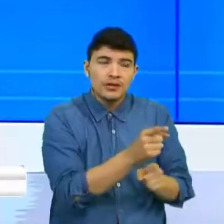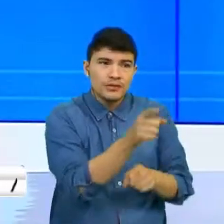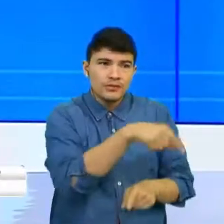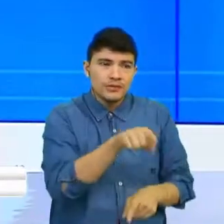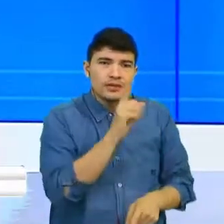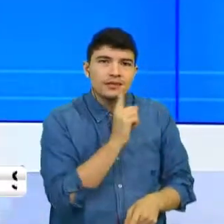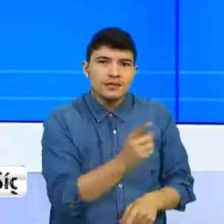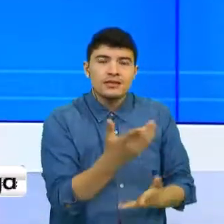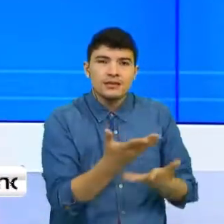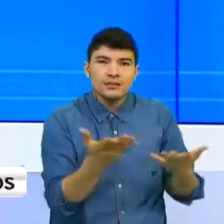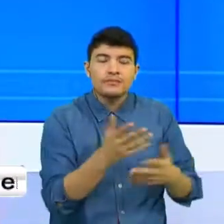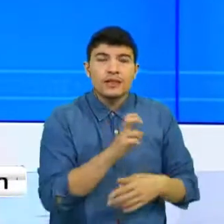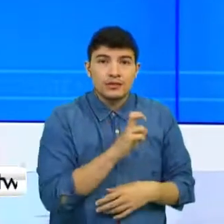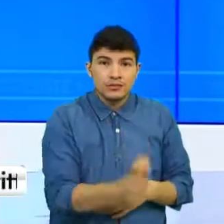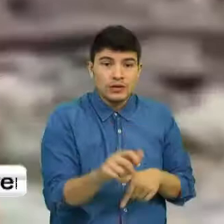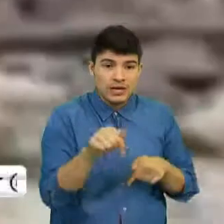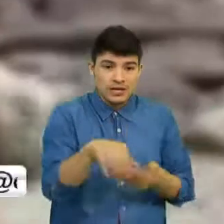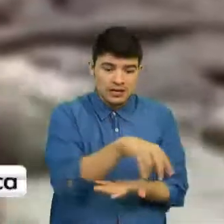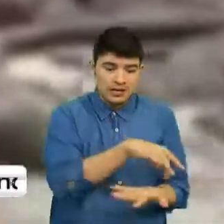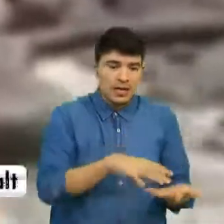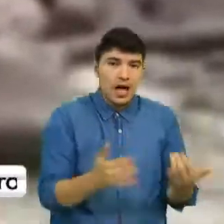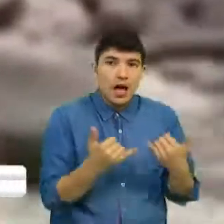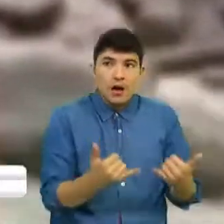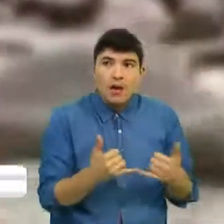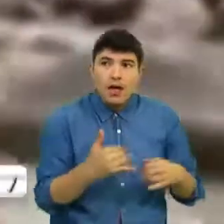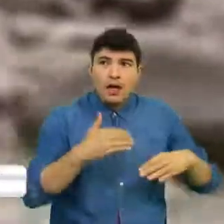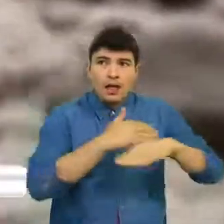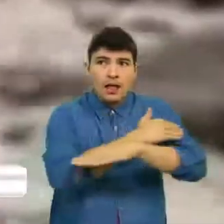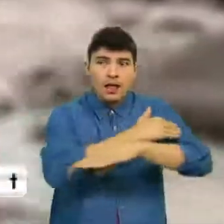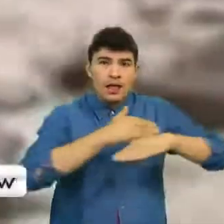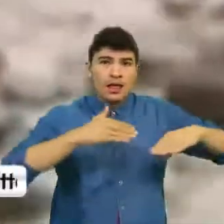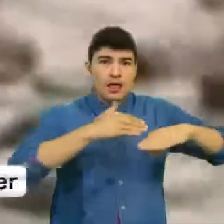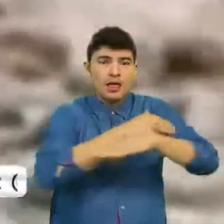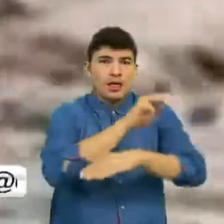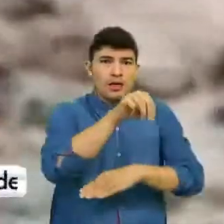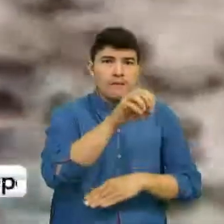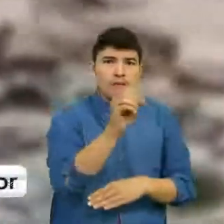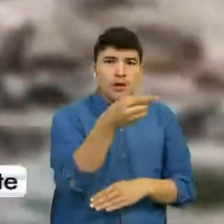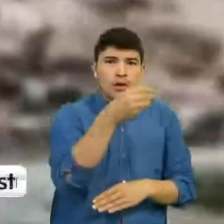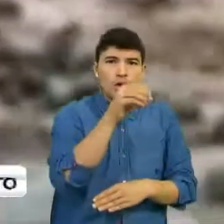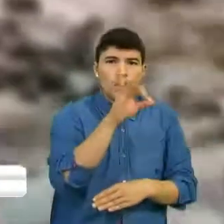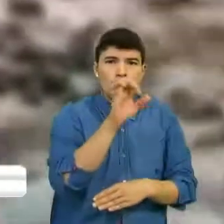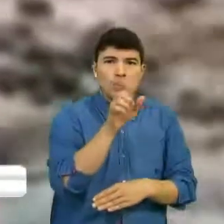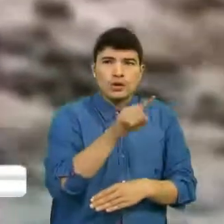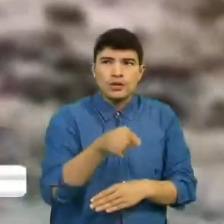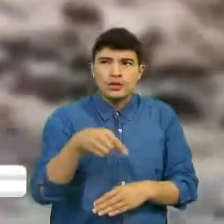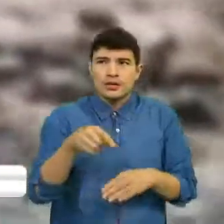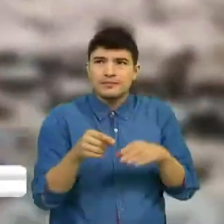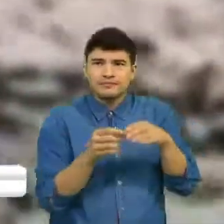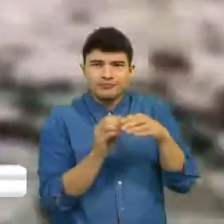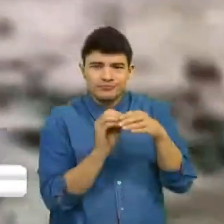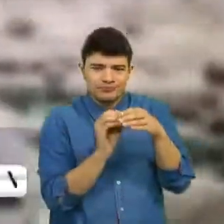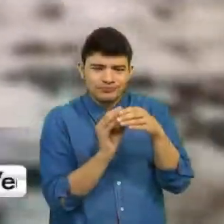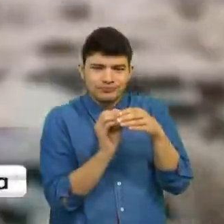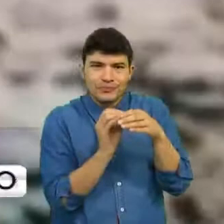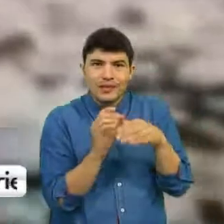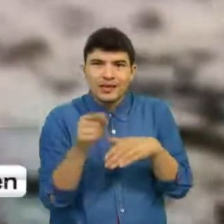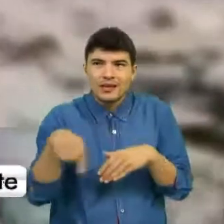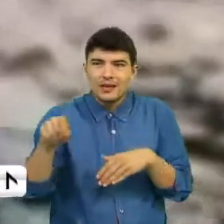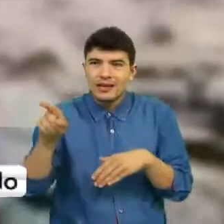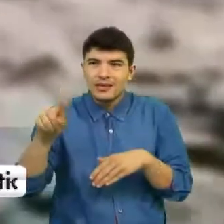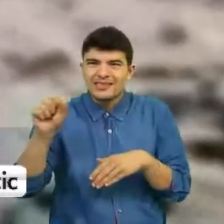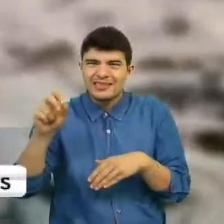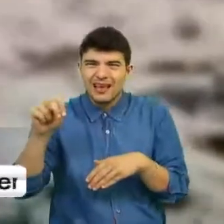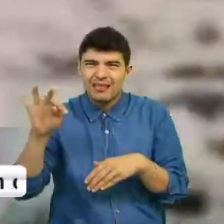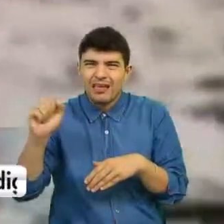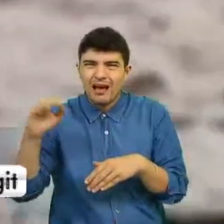televidentes en el sur del departamento que en este preciso momento la vía entre los municipios de Mogote, San Joaquín y Onzaga, específicamente en el punto de la vereda Santa